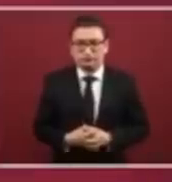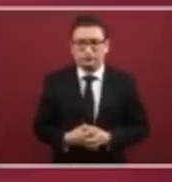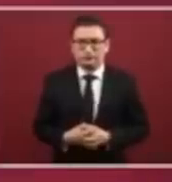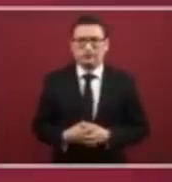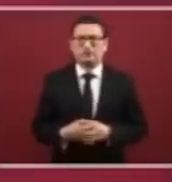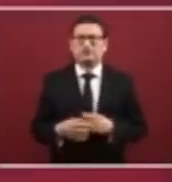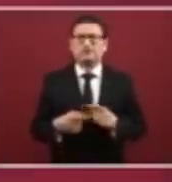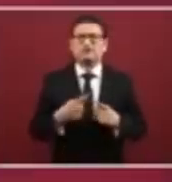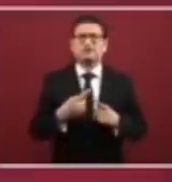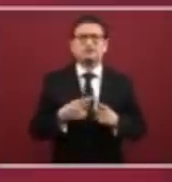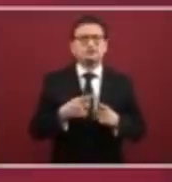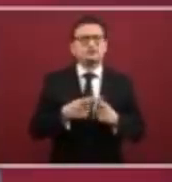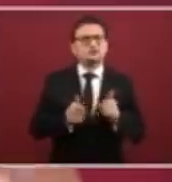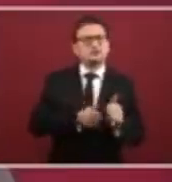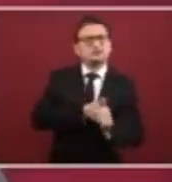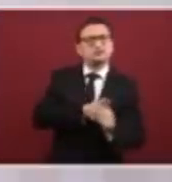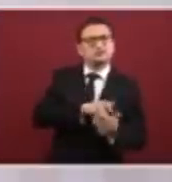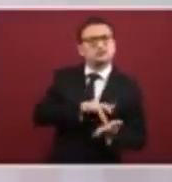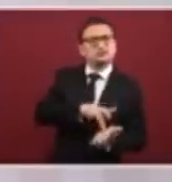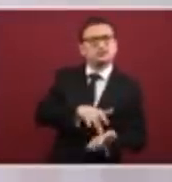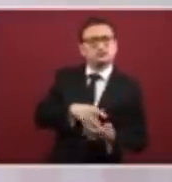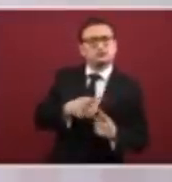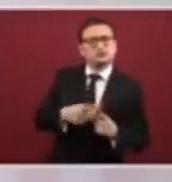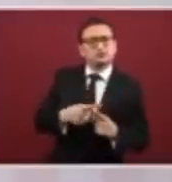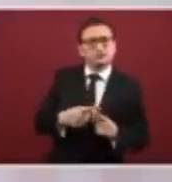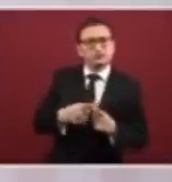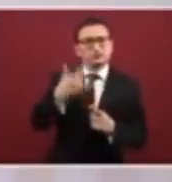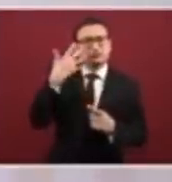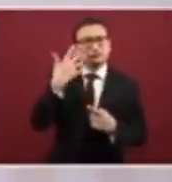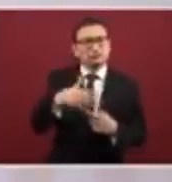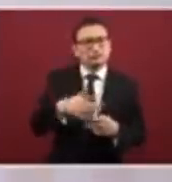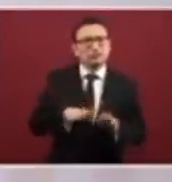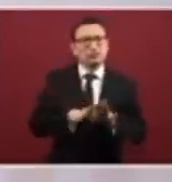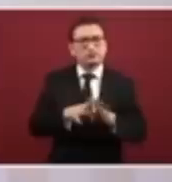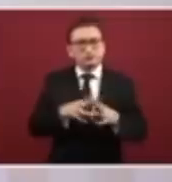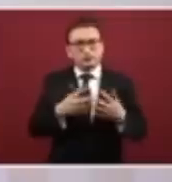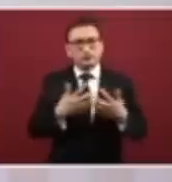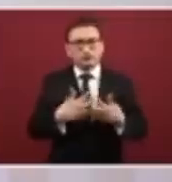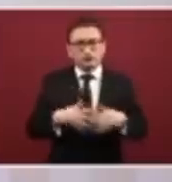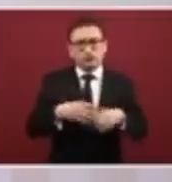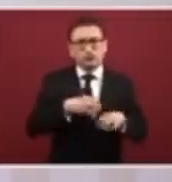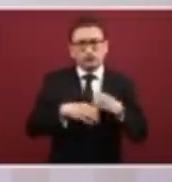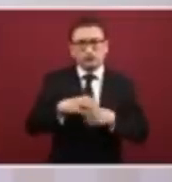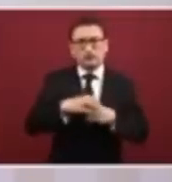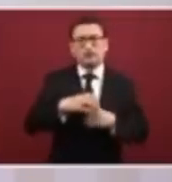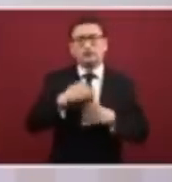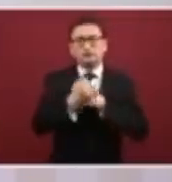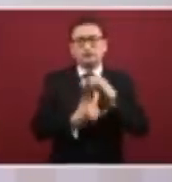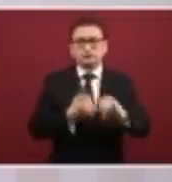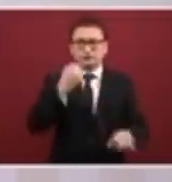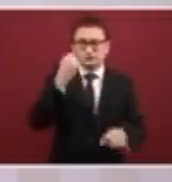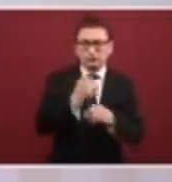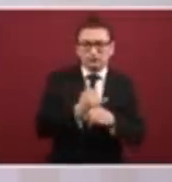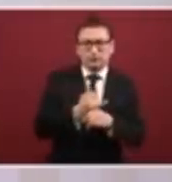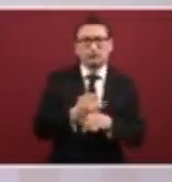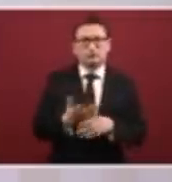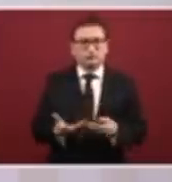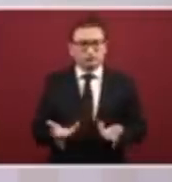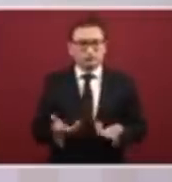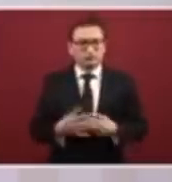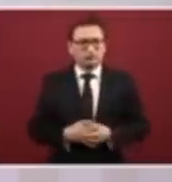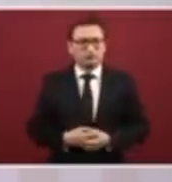apoyados por organismos financieros internacionales, por calificadoras,